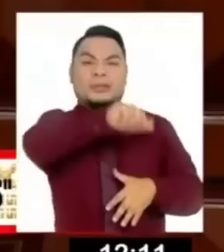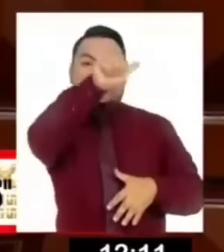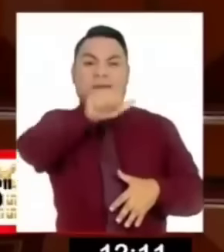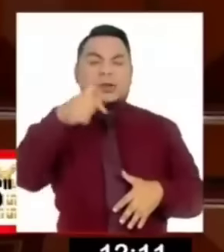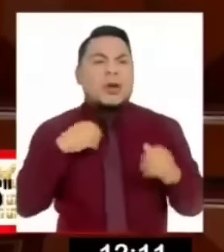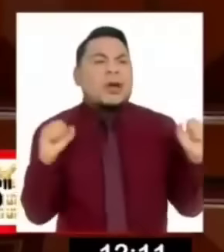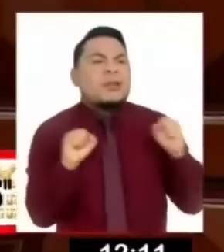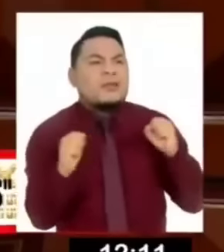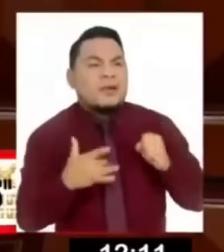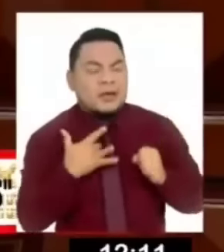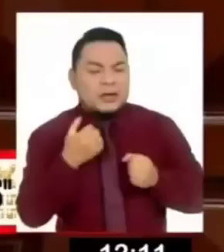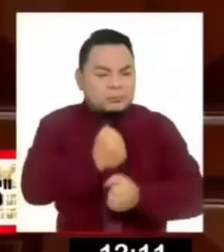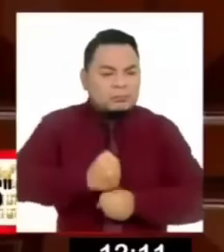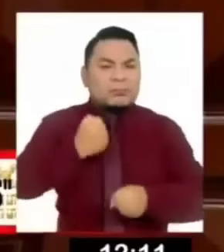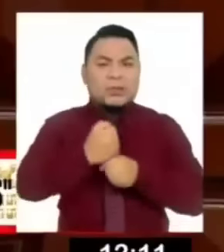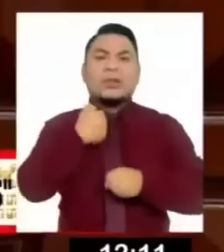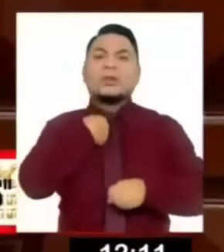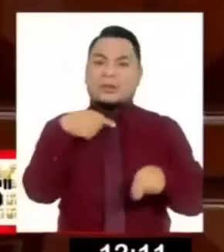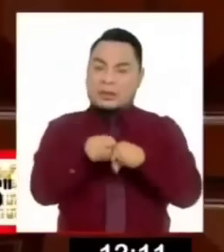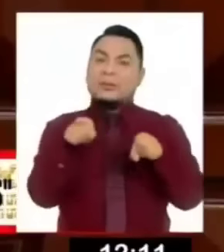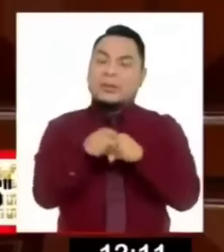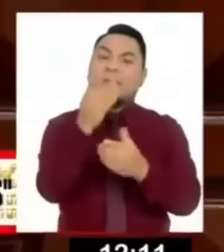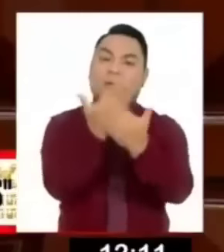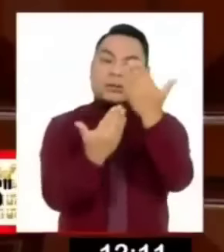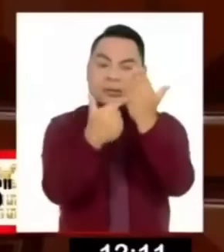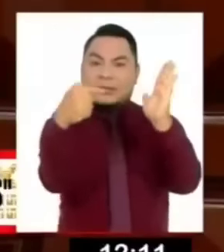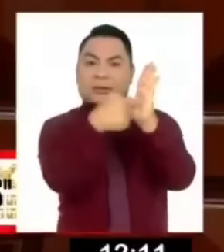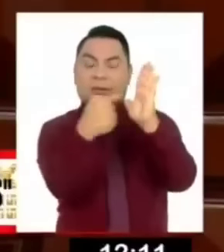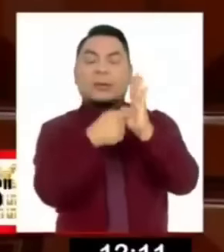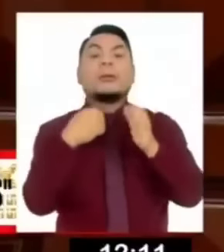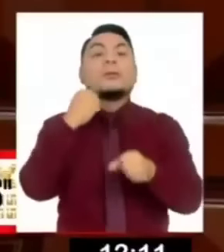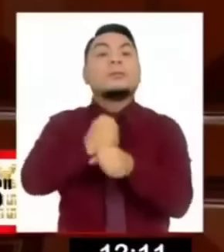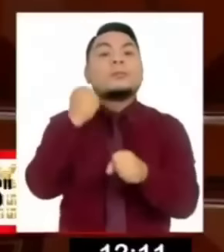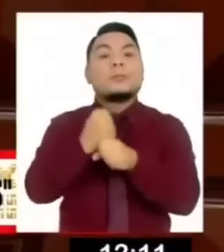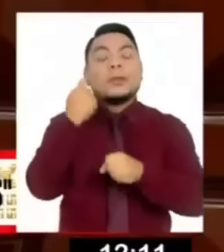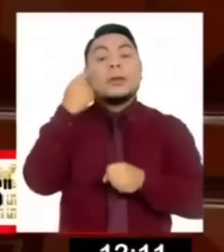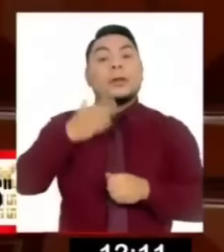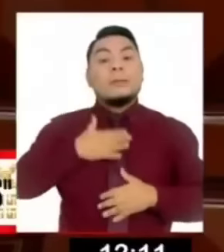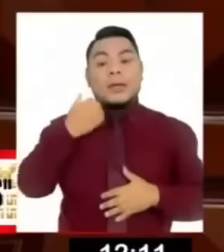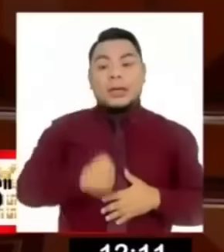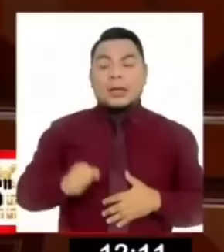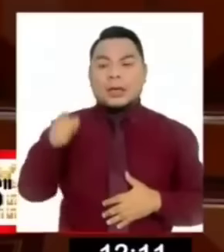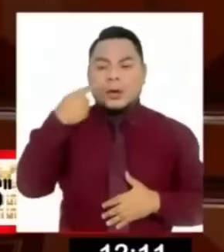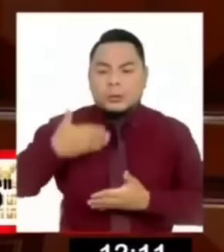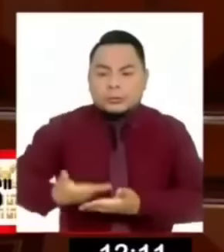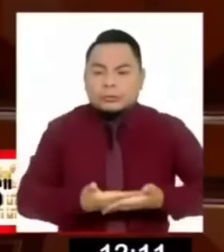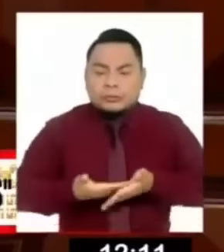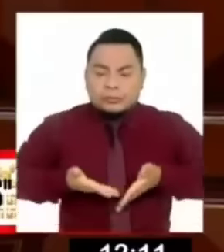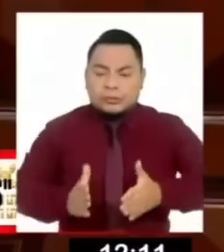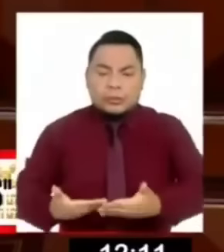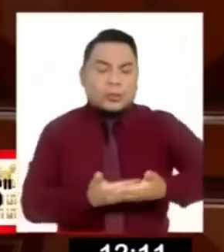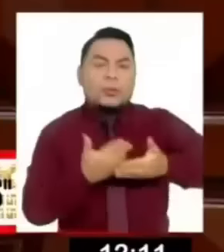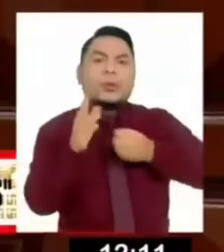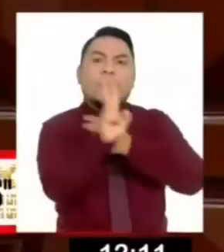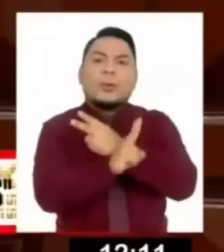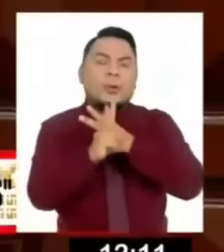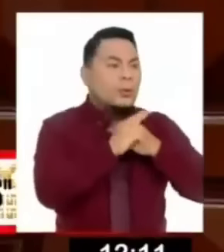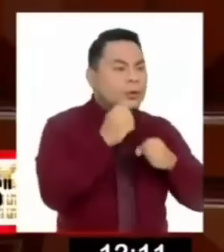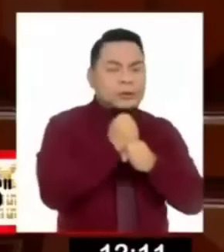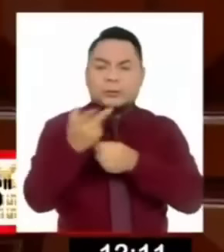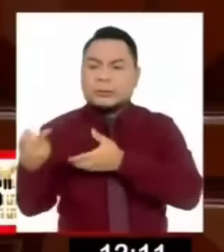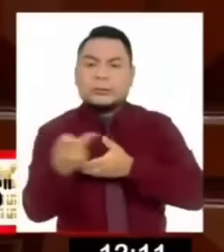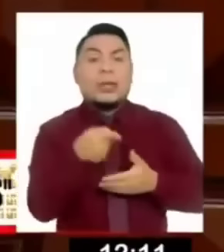también estas manos del campo las que cargaron y me hicieron a mis hijos cuando eran pequeños. Que la